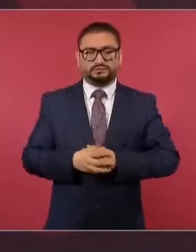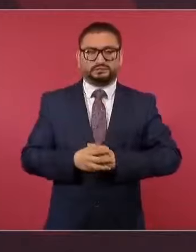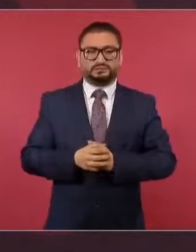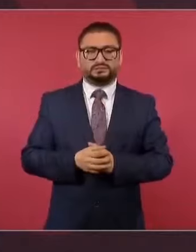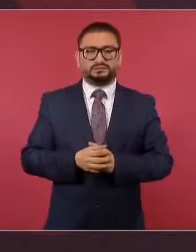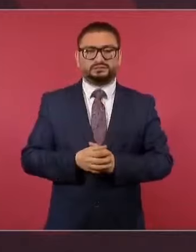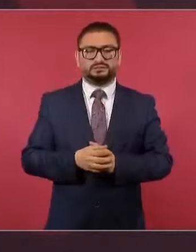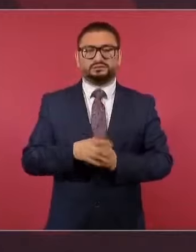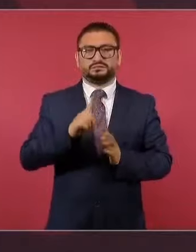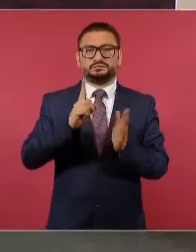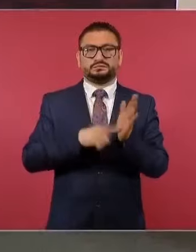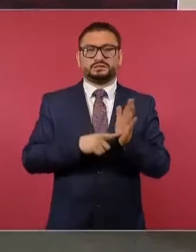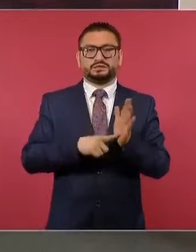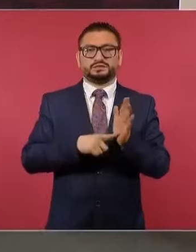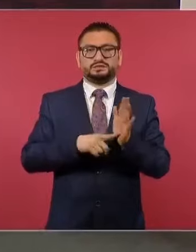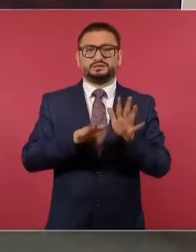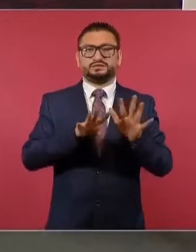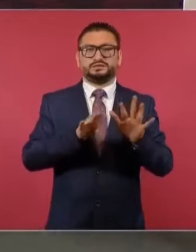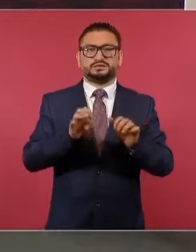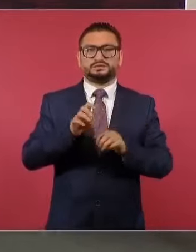de